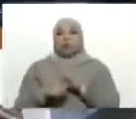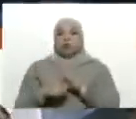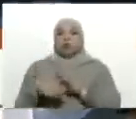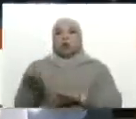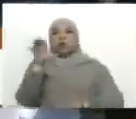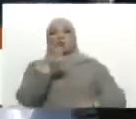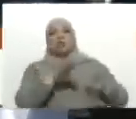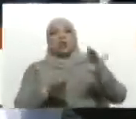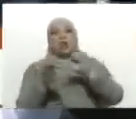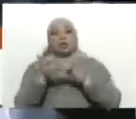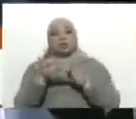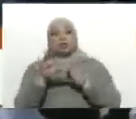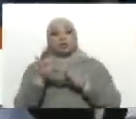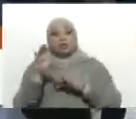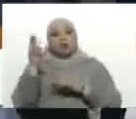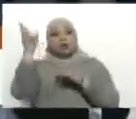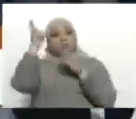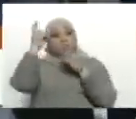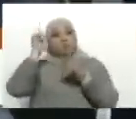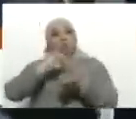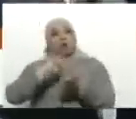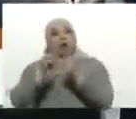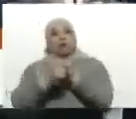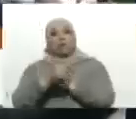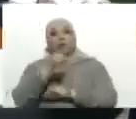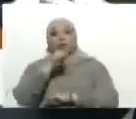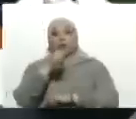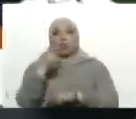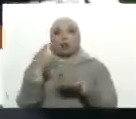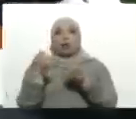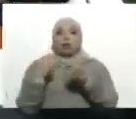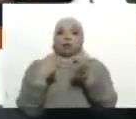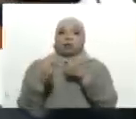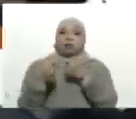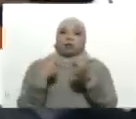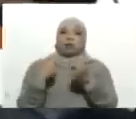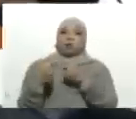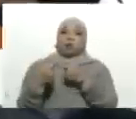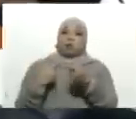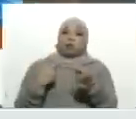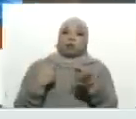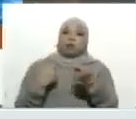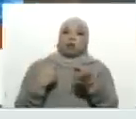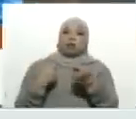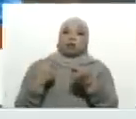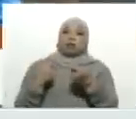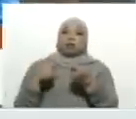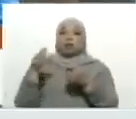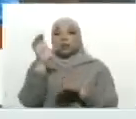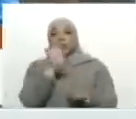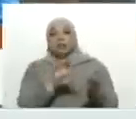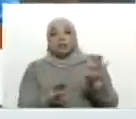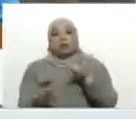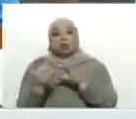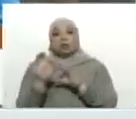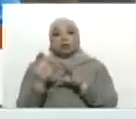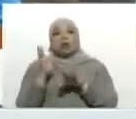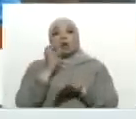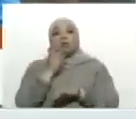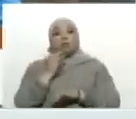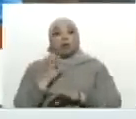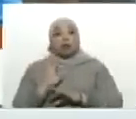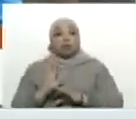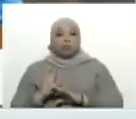ciencia a su ideología la convirtieron en ciencia la economía No es otra cosa que ideología disfrazada de ciencia por ejemplo